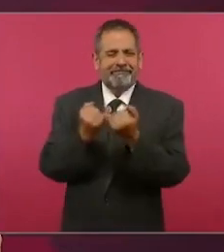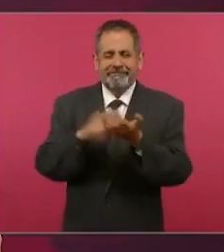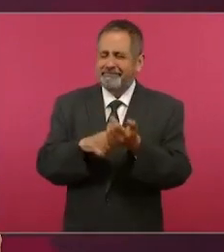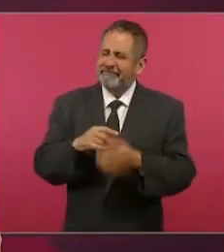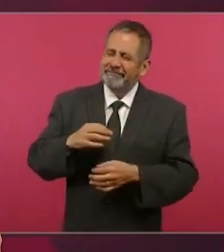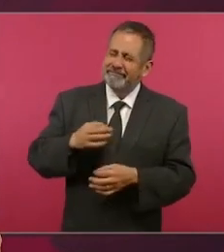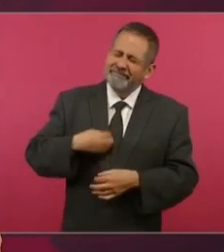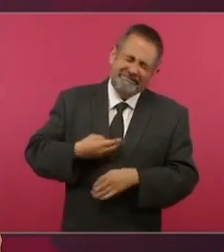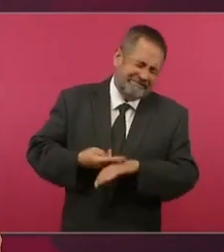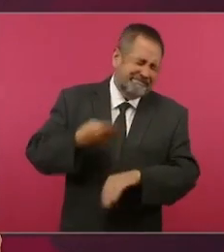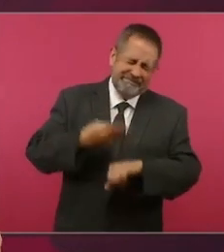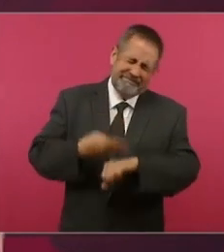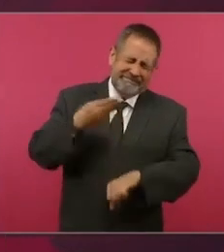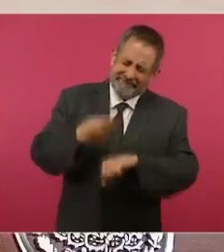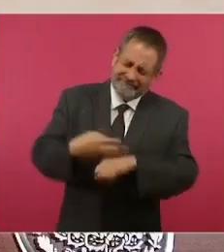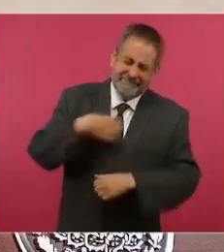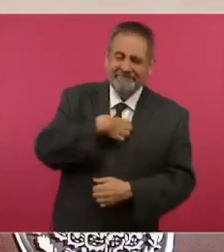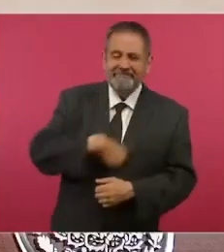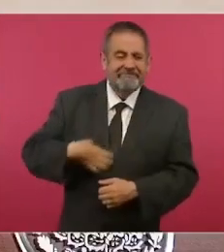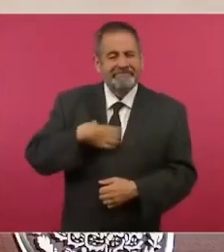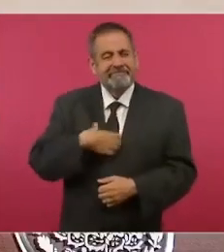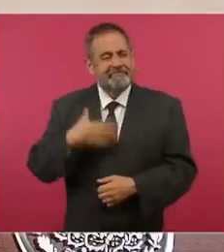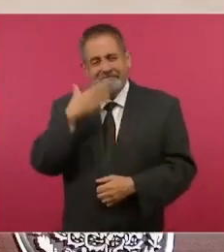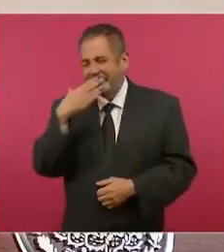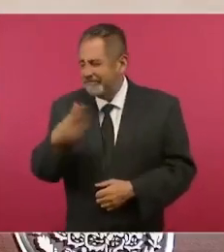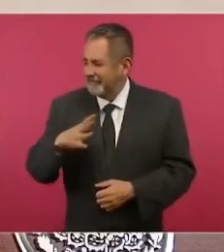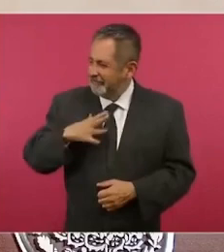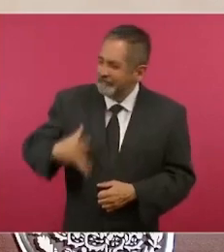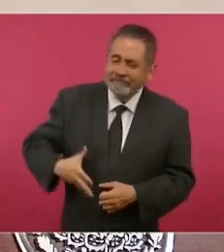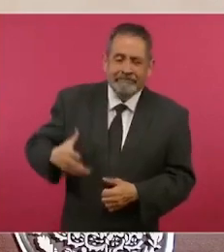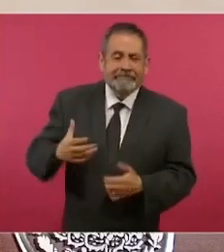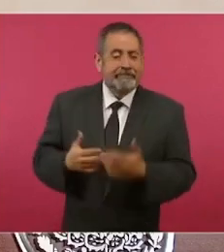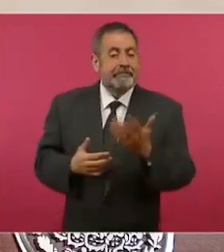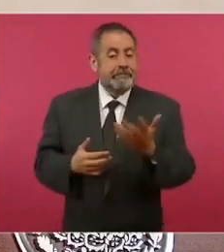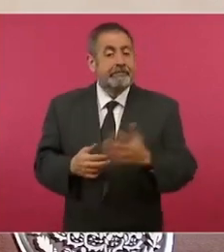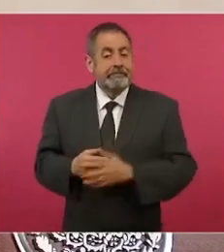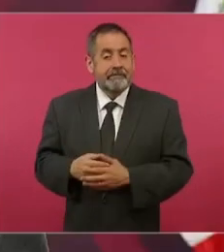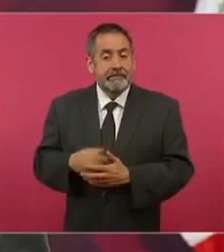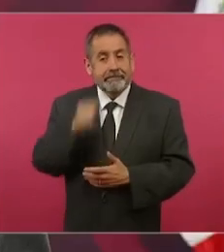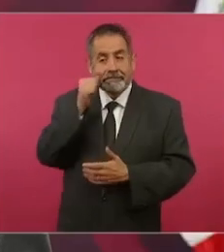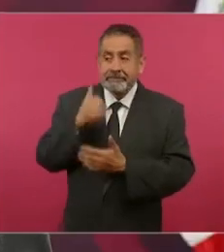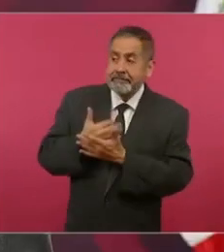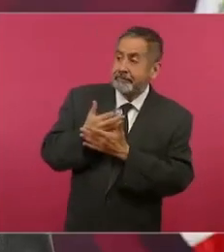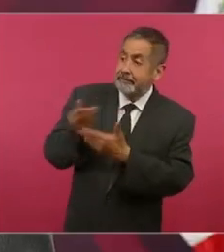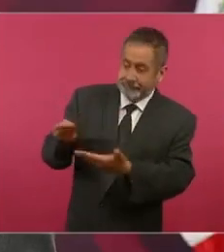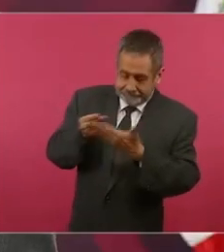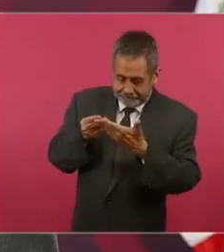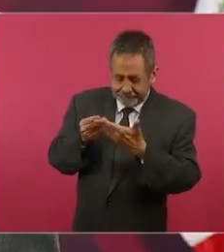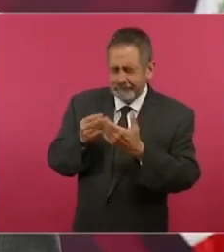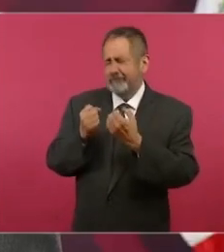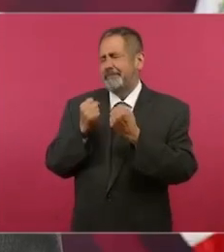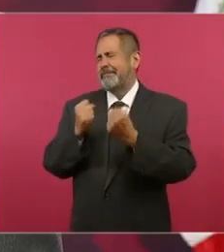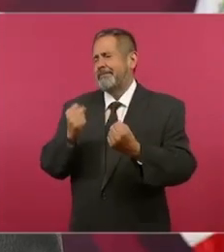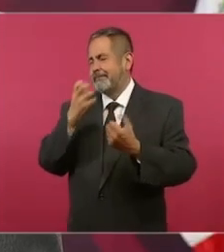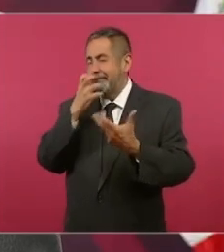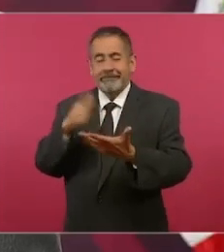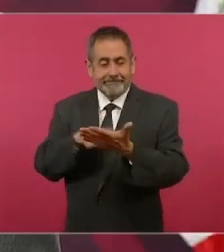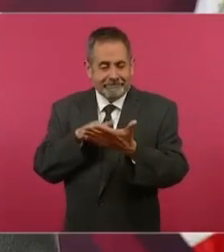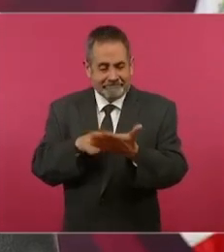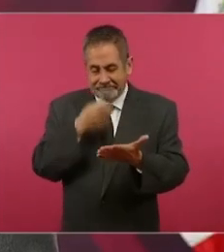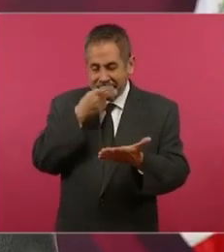Muy contento. Estaba yo esperando ese dato. Son de esas cosas que